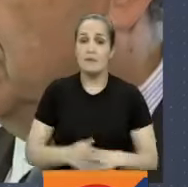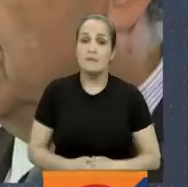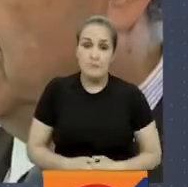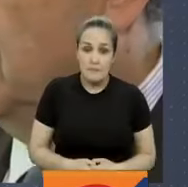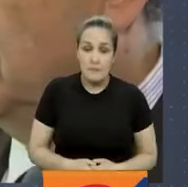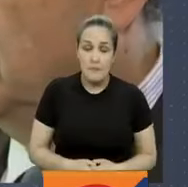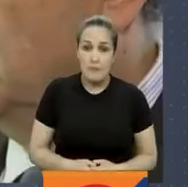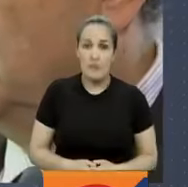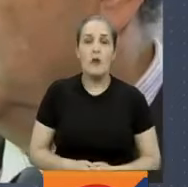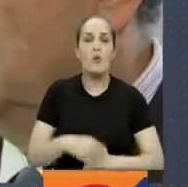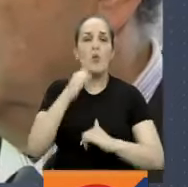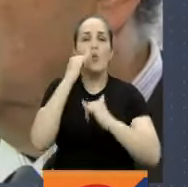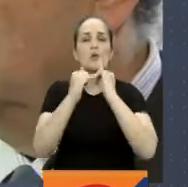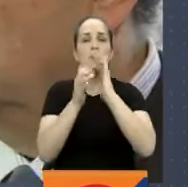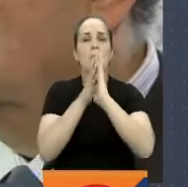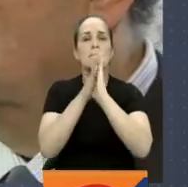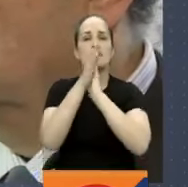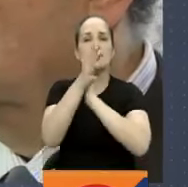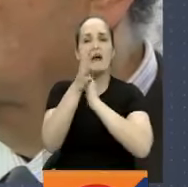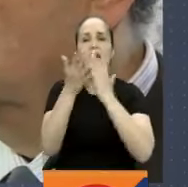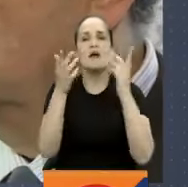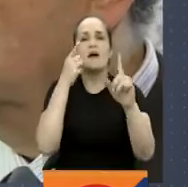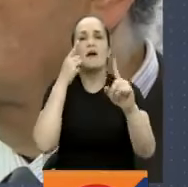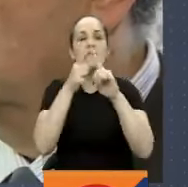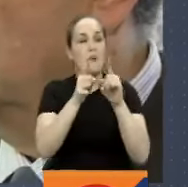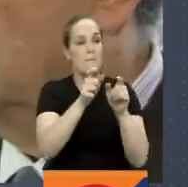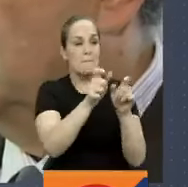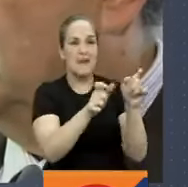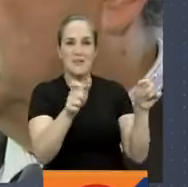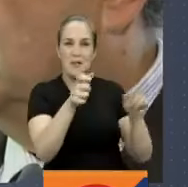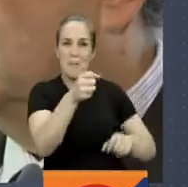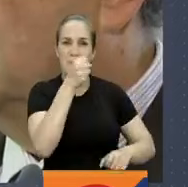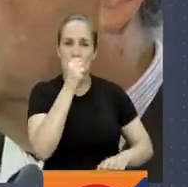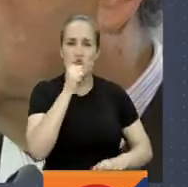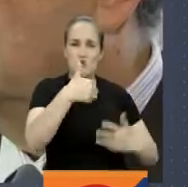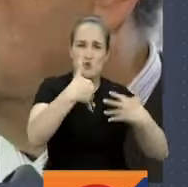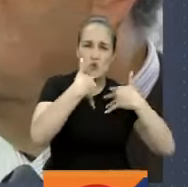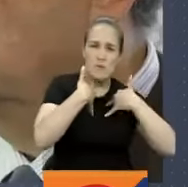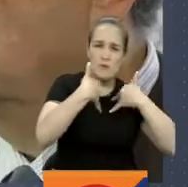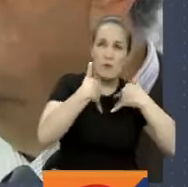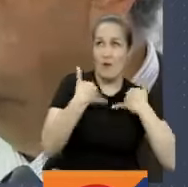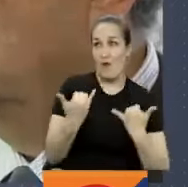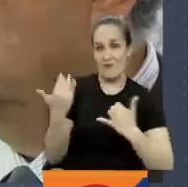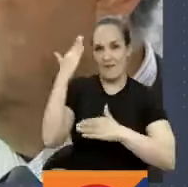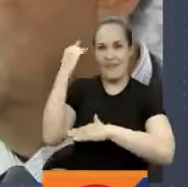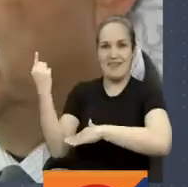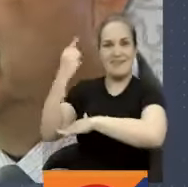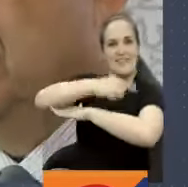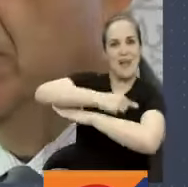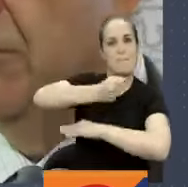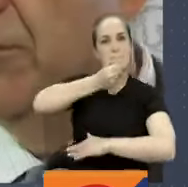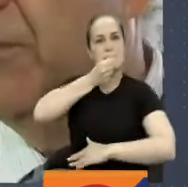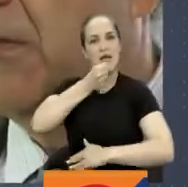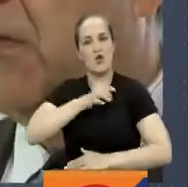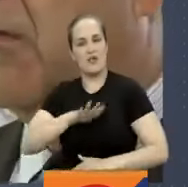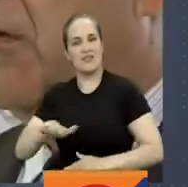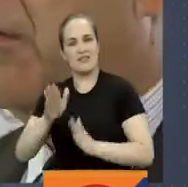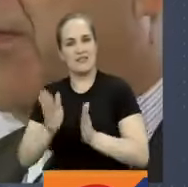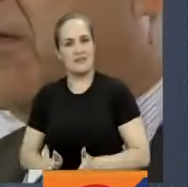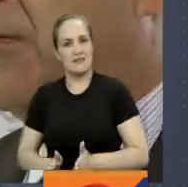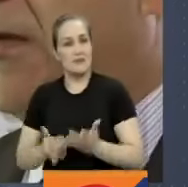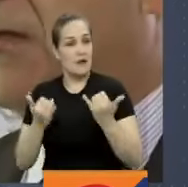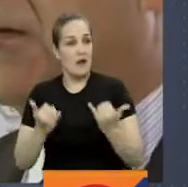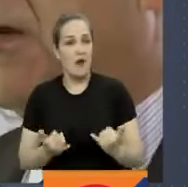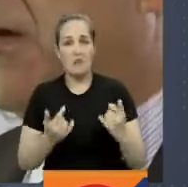para que estos tipos de crímenes contra los periodistas hoy, en el Día del Periodista, no sigan ocurriendo en Colombia. Pues creo